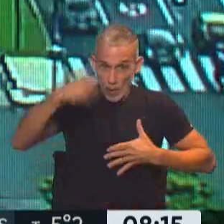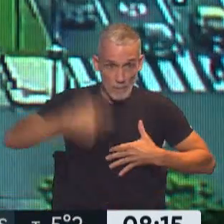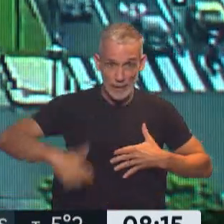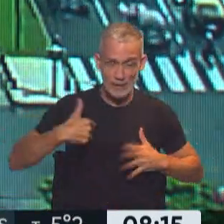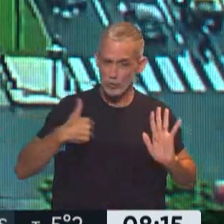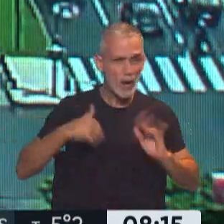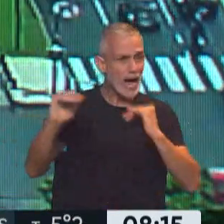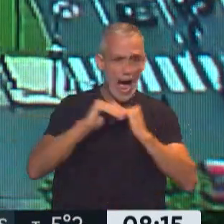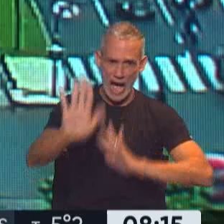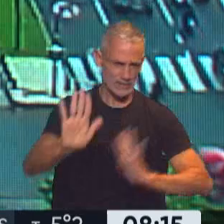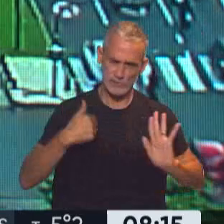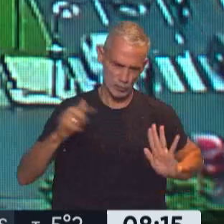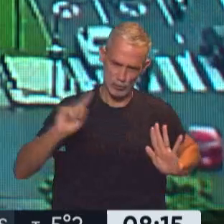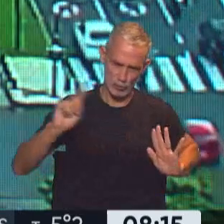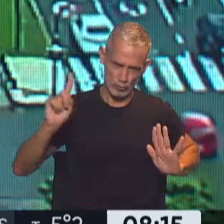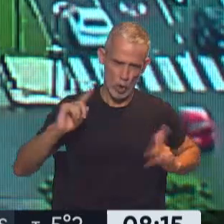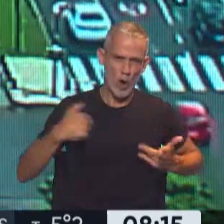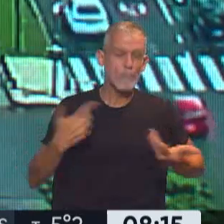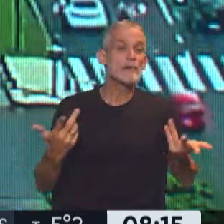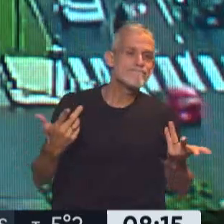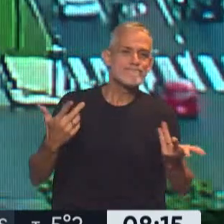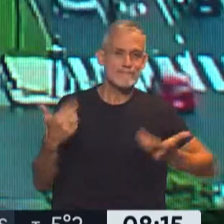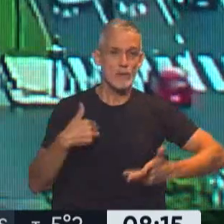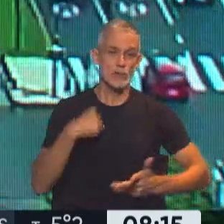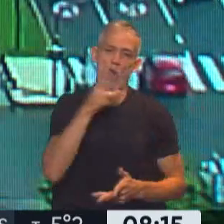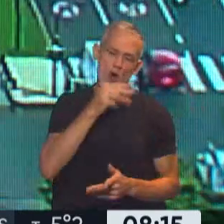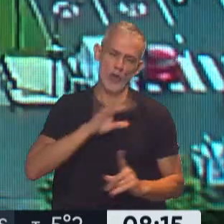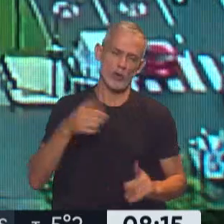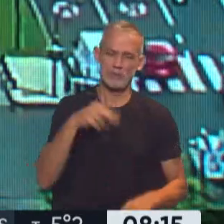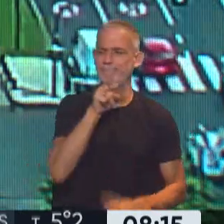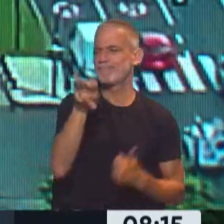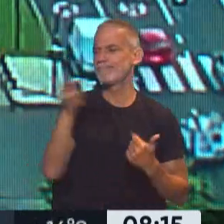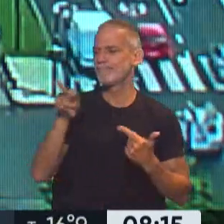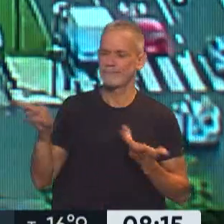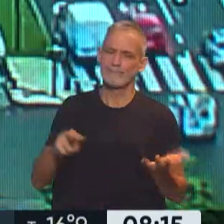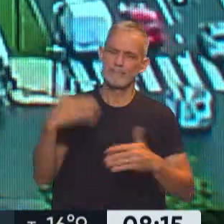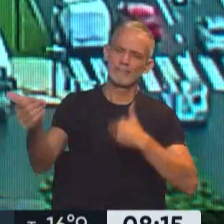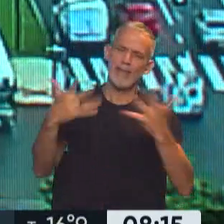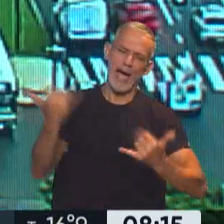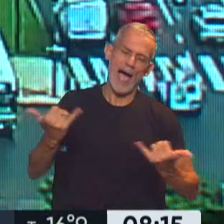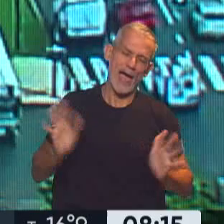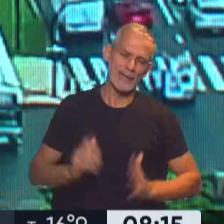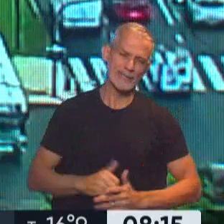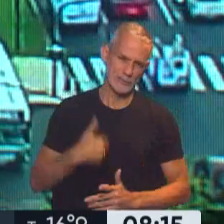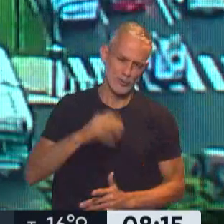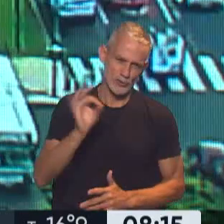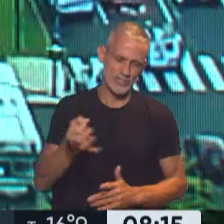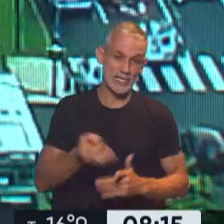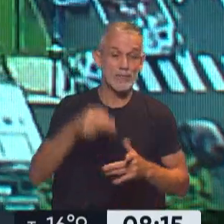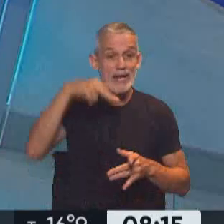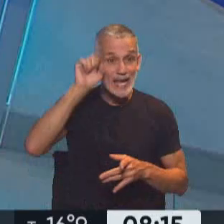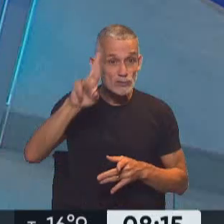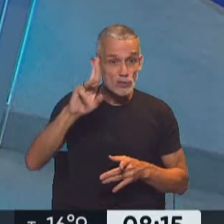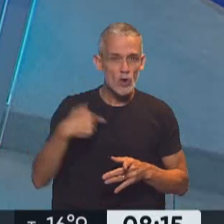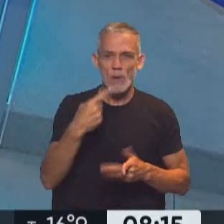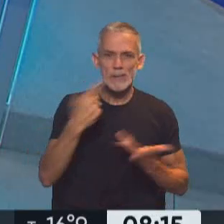me identifico, en absoluto, pero no soy tonto, sé que sucede alrededor mío. Y a veces, Néstor, nos preguntamos,